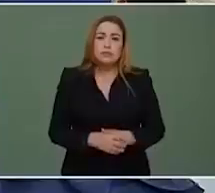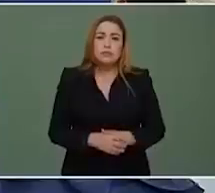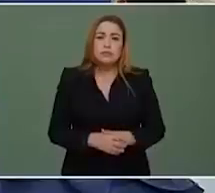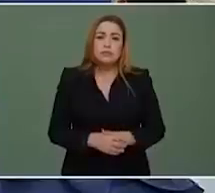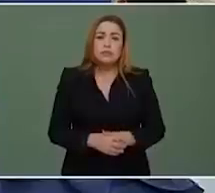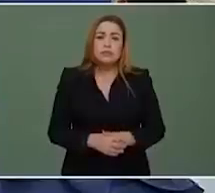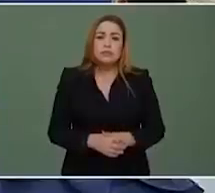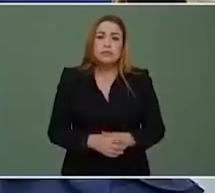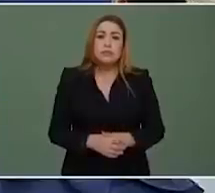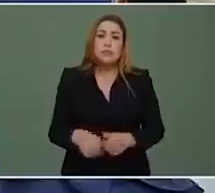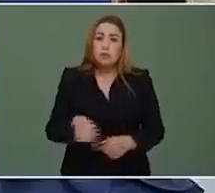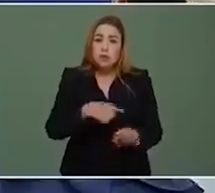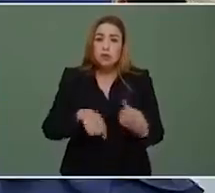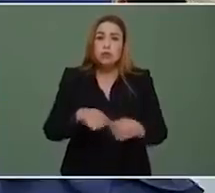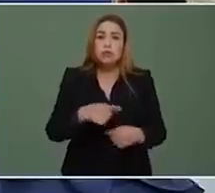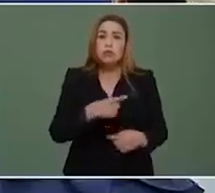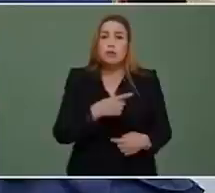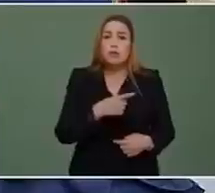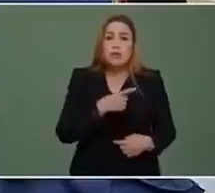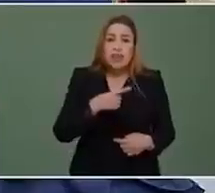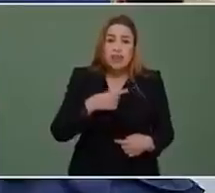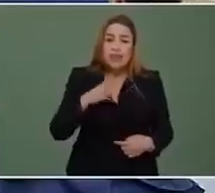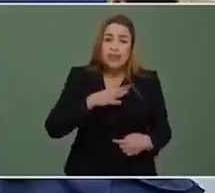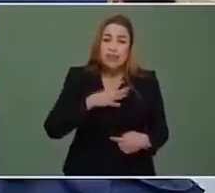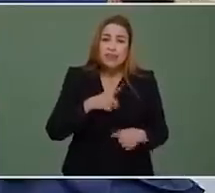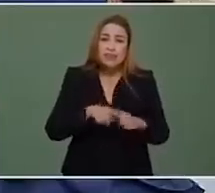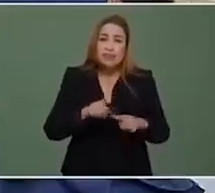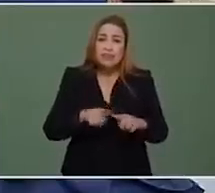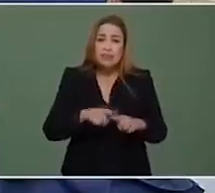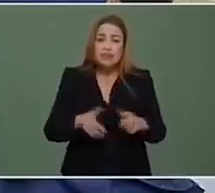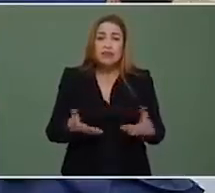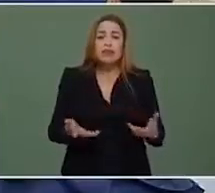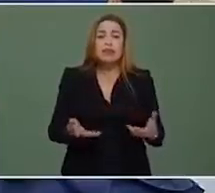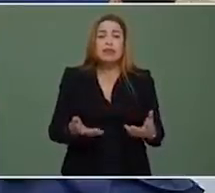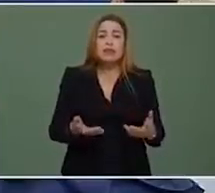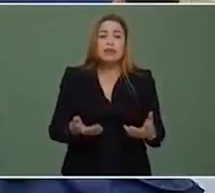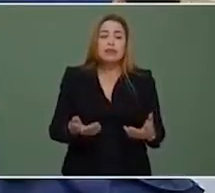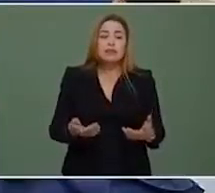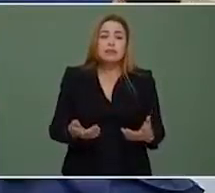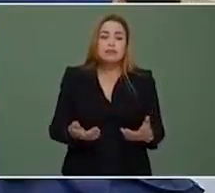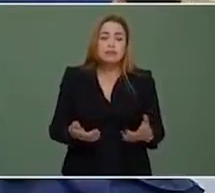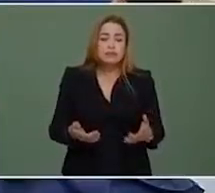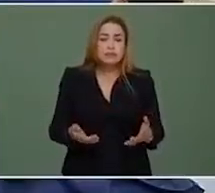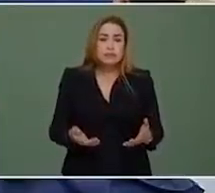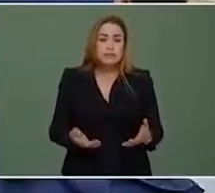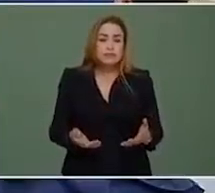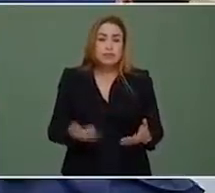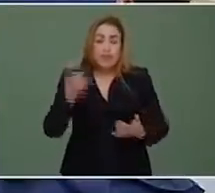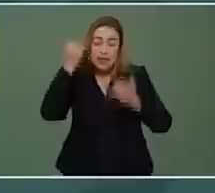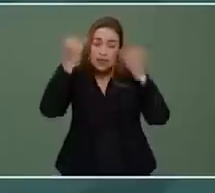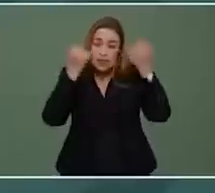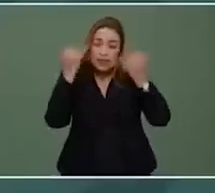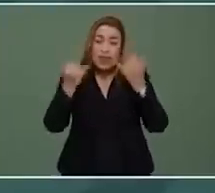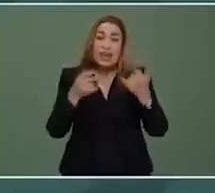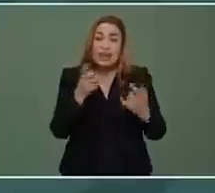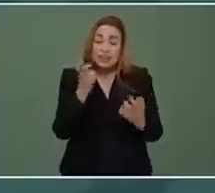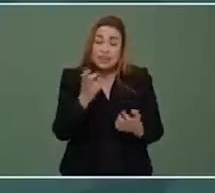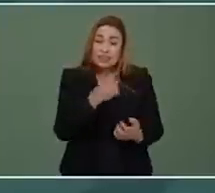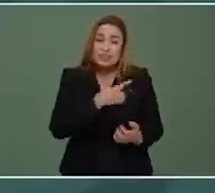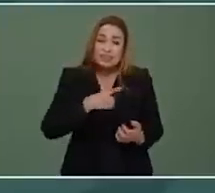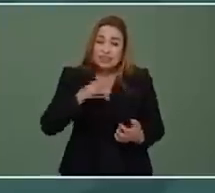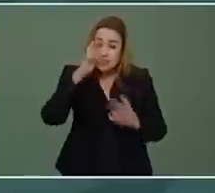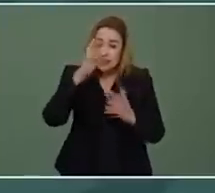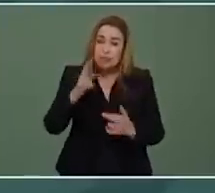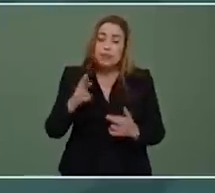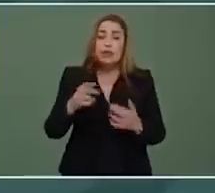posturas ideológicas políticas distintas yo con todo el respeto considero que ellos son